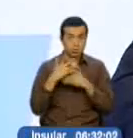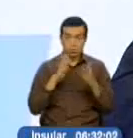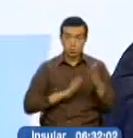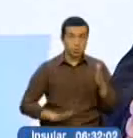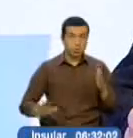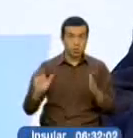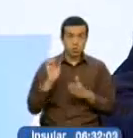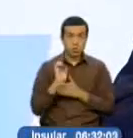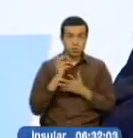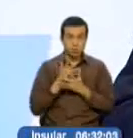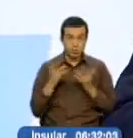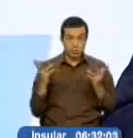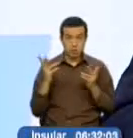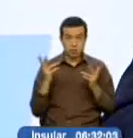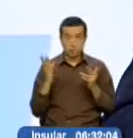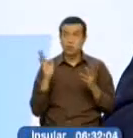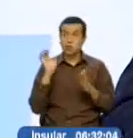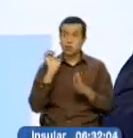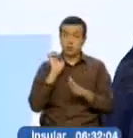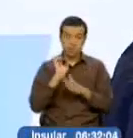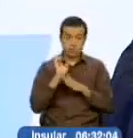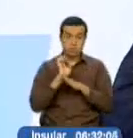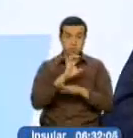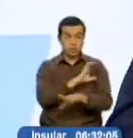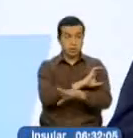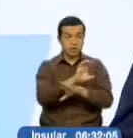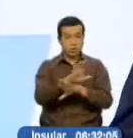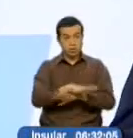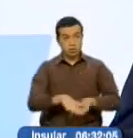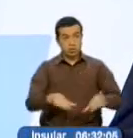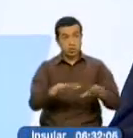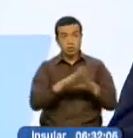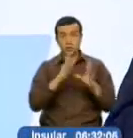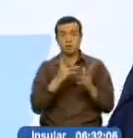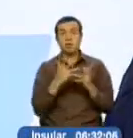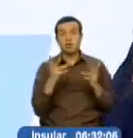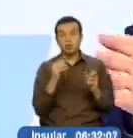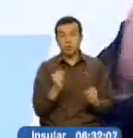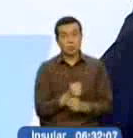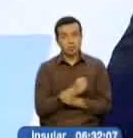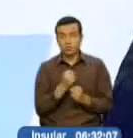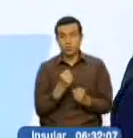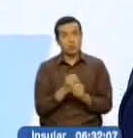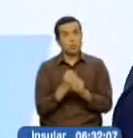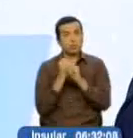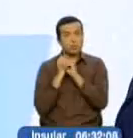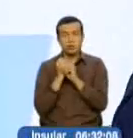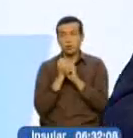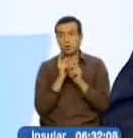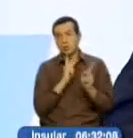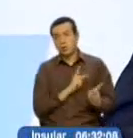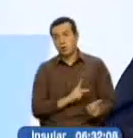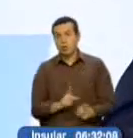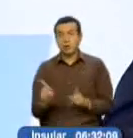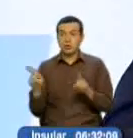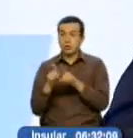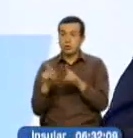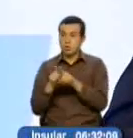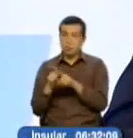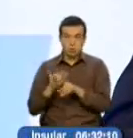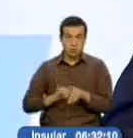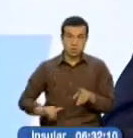Ecuador. Ese Ecuador rural no puede convertirse en obligatorio ese plan, como deberían ser todos los